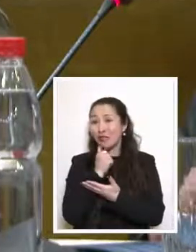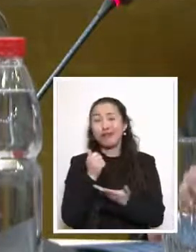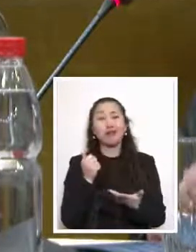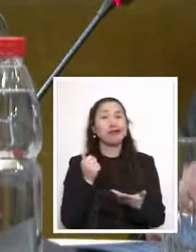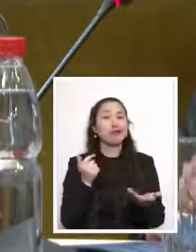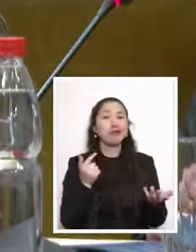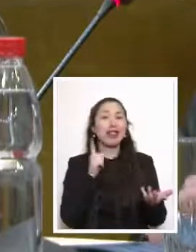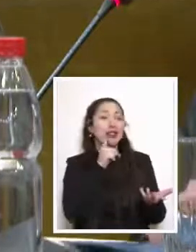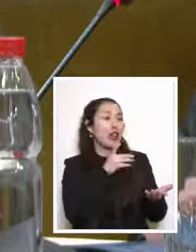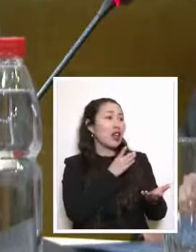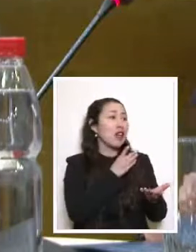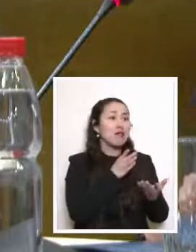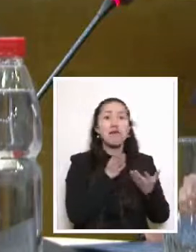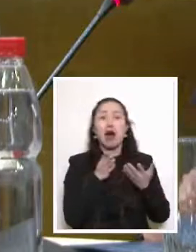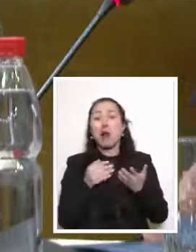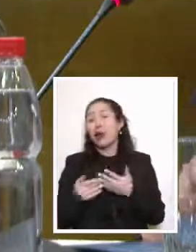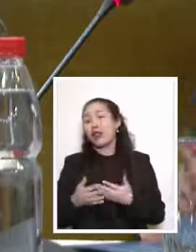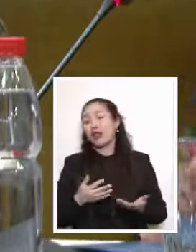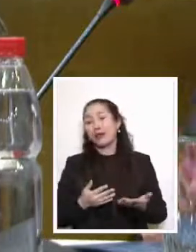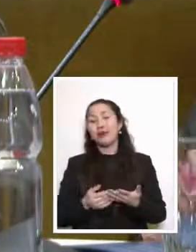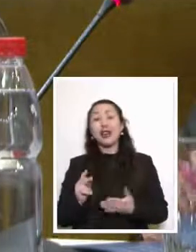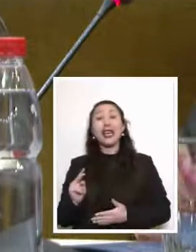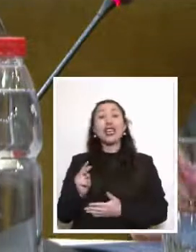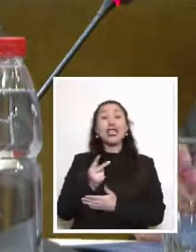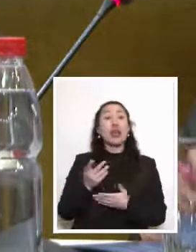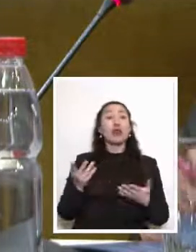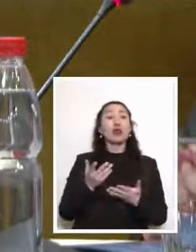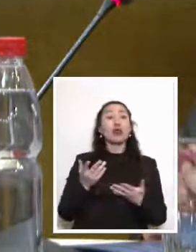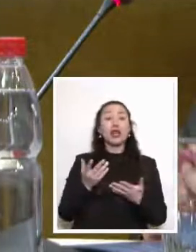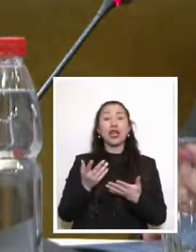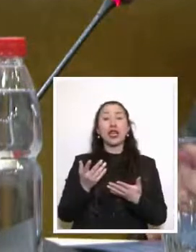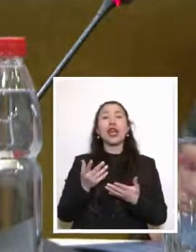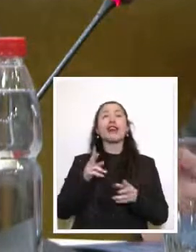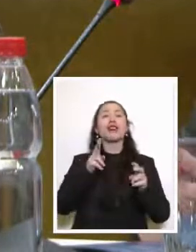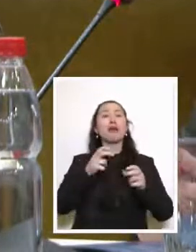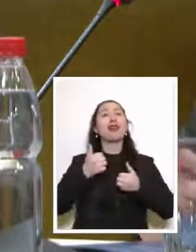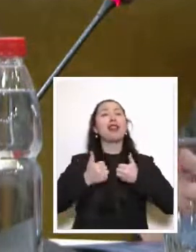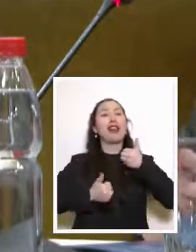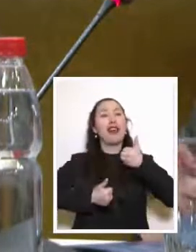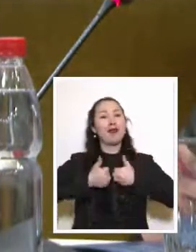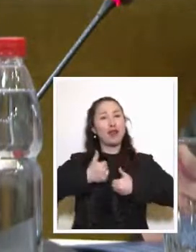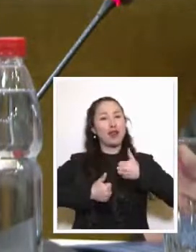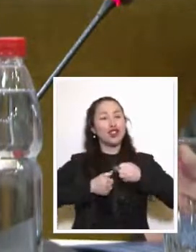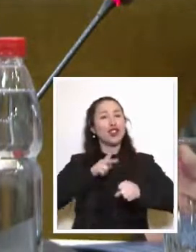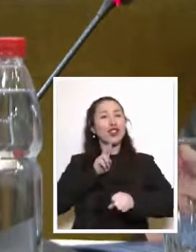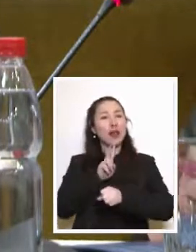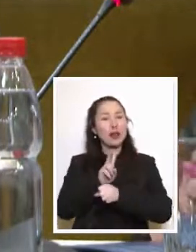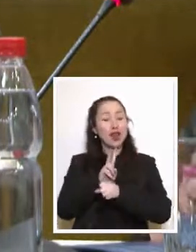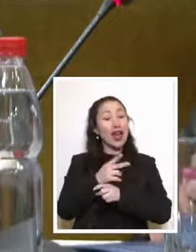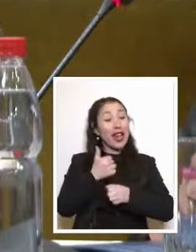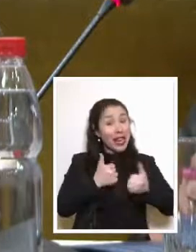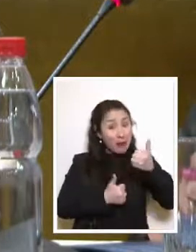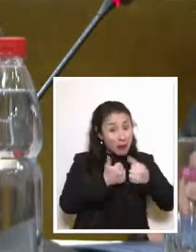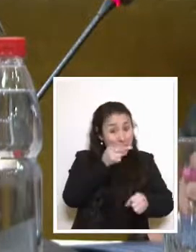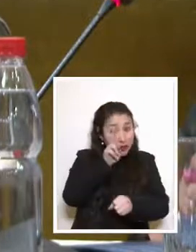brújula. Y el segundo, quisiera enfatizar el tema de la profesión docente. La profesión